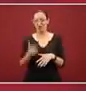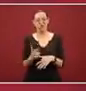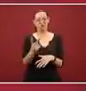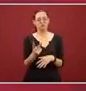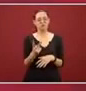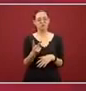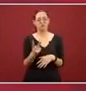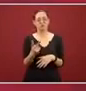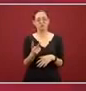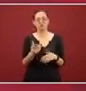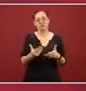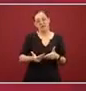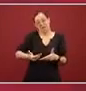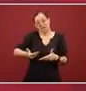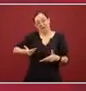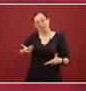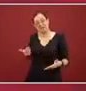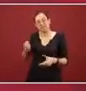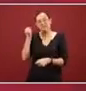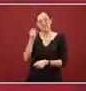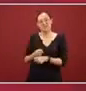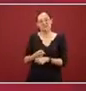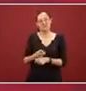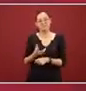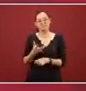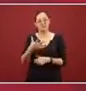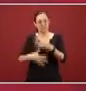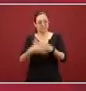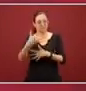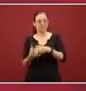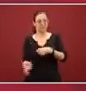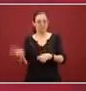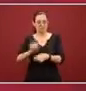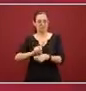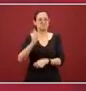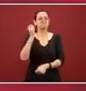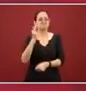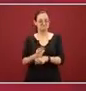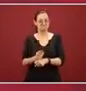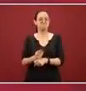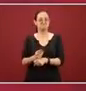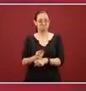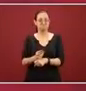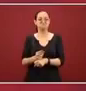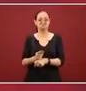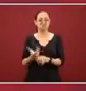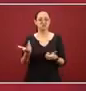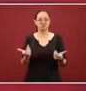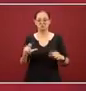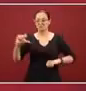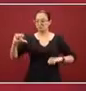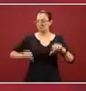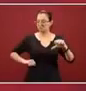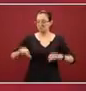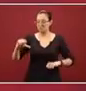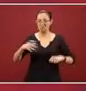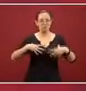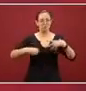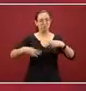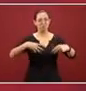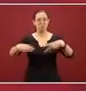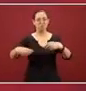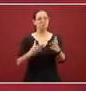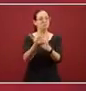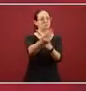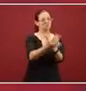con una anticipación de aproximadamente 15 días con las medidas de mitigación de transmisión